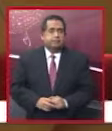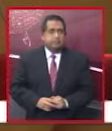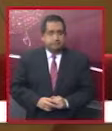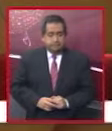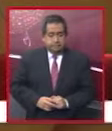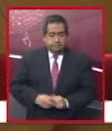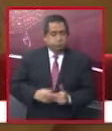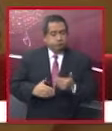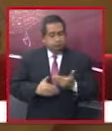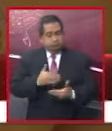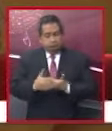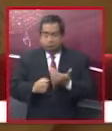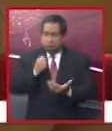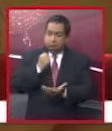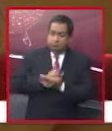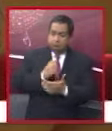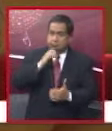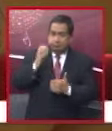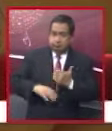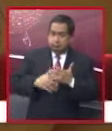proceso legislativo aún no termina.